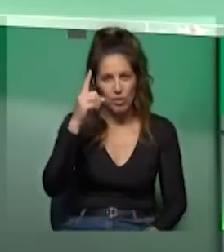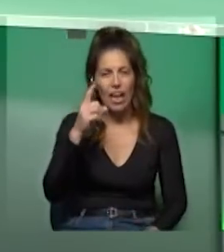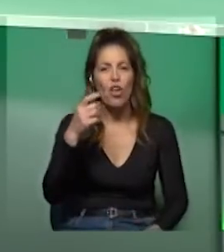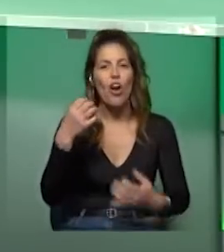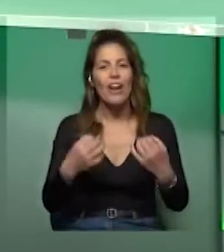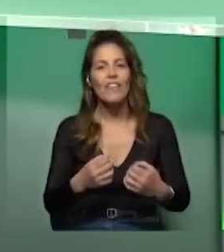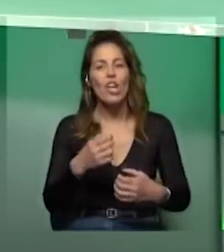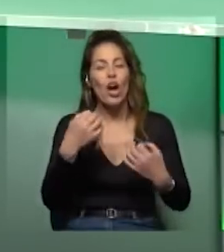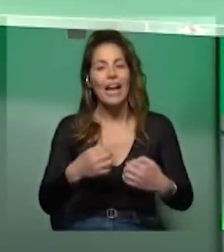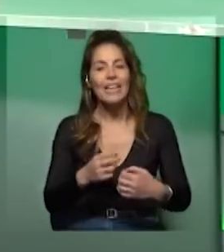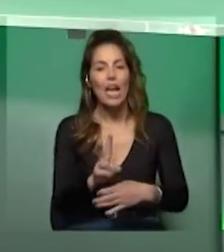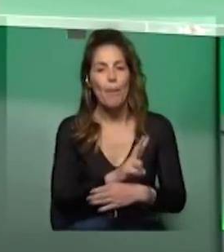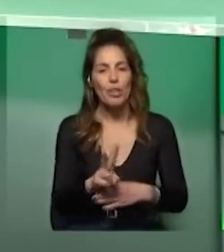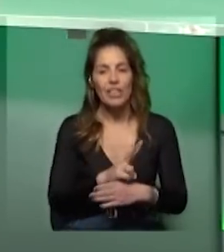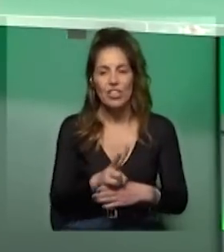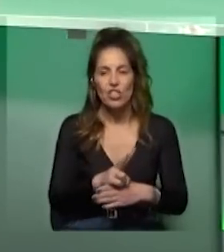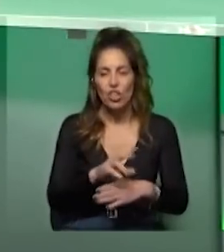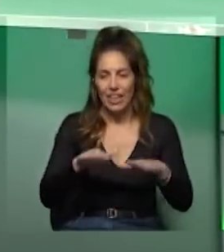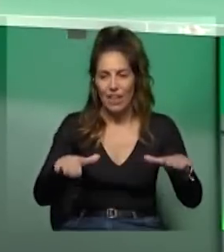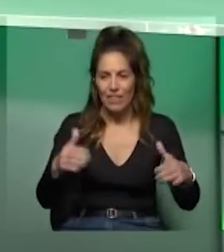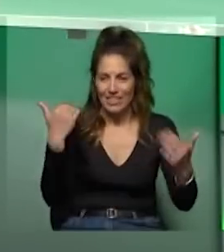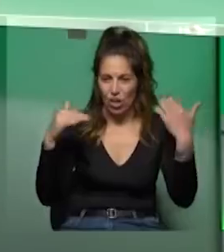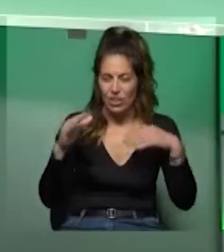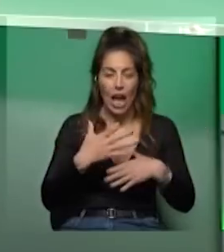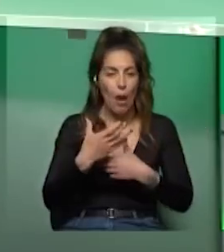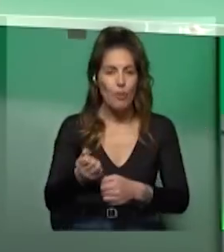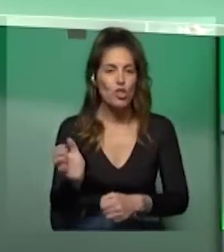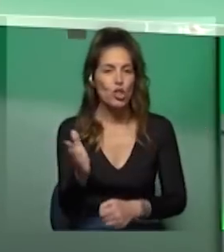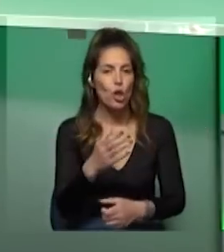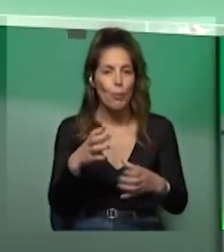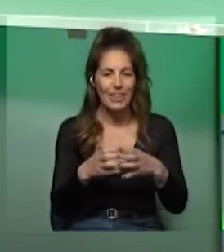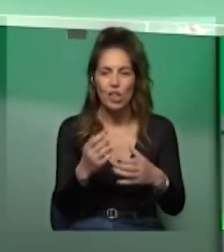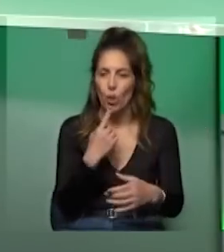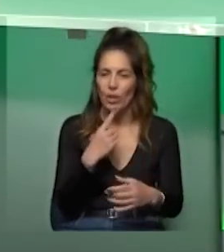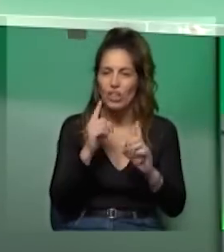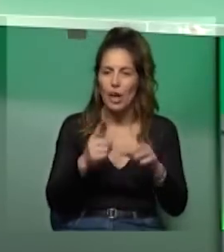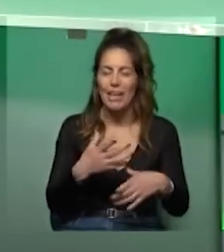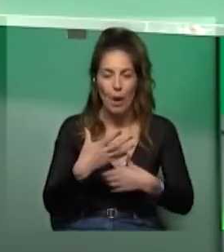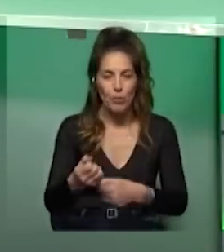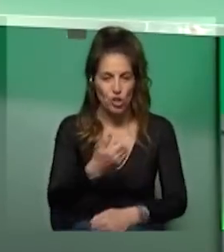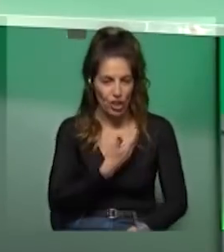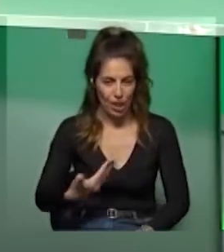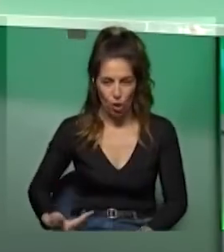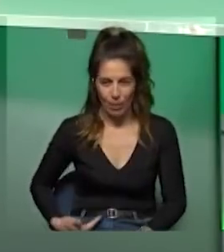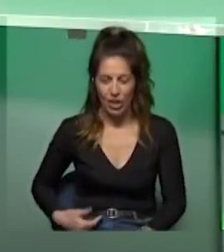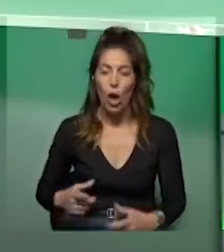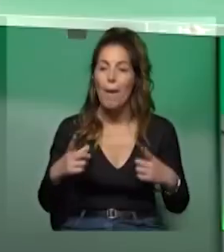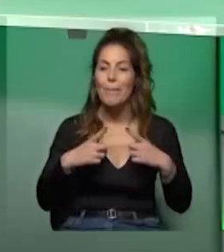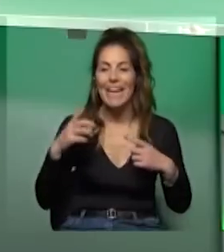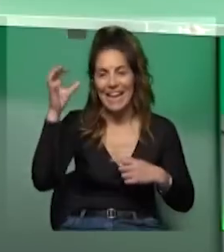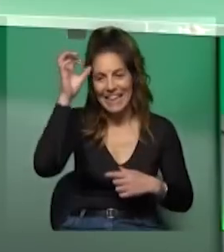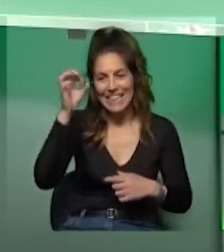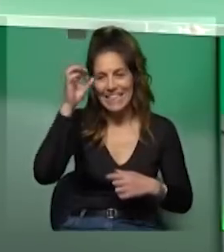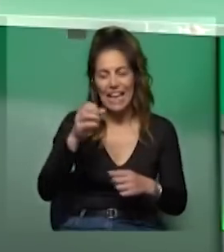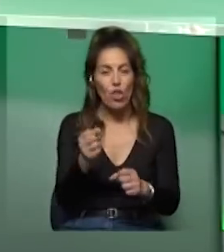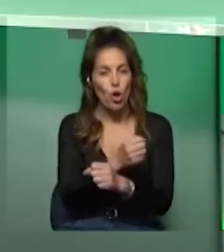las infancias primera infancia y adolescencia sí esto tuvo apoyo de todos los partidos políticos incluso además también apoyo del gobierno y ahora esperan que el senado lo apruebe en